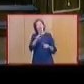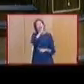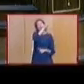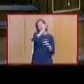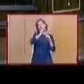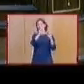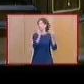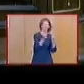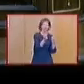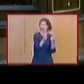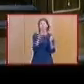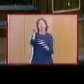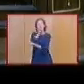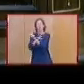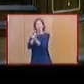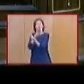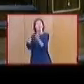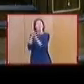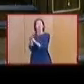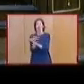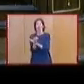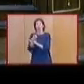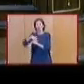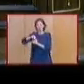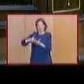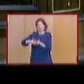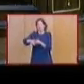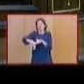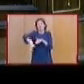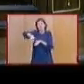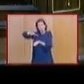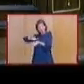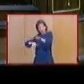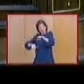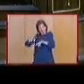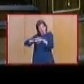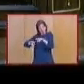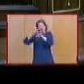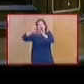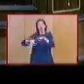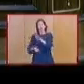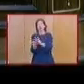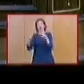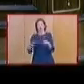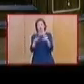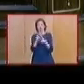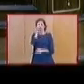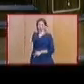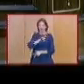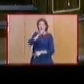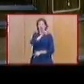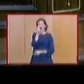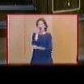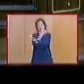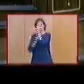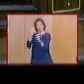cualquier paso atrás en los próximos meses podría tener Canarias una situación social, económica, y